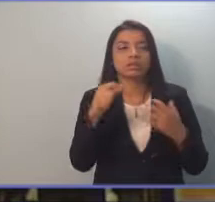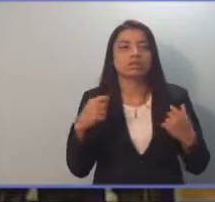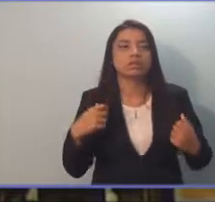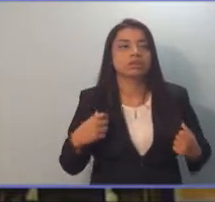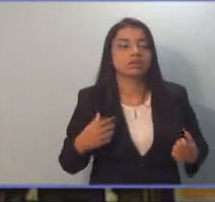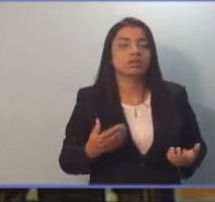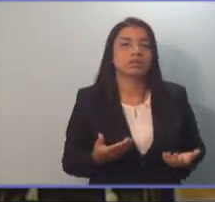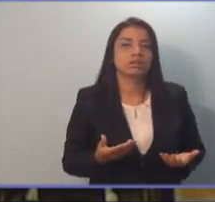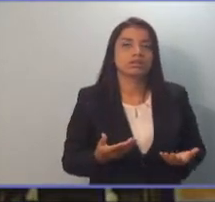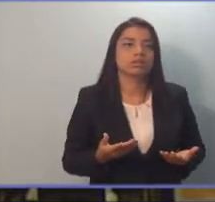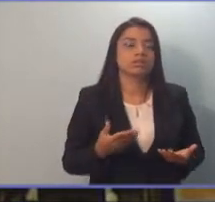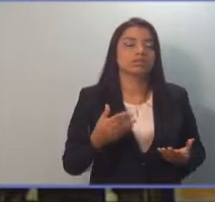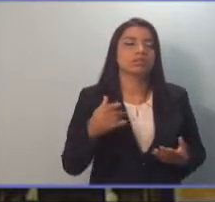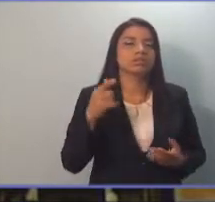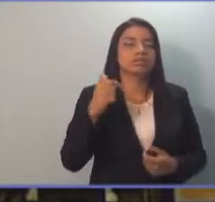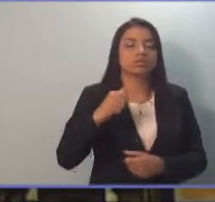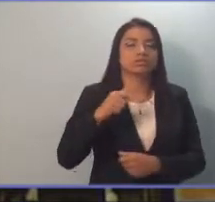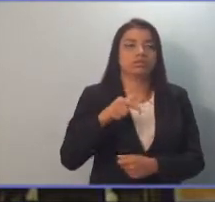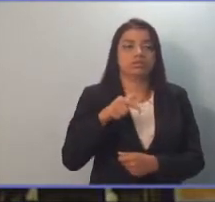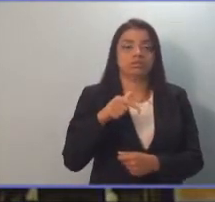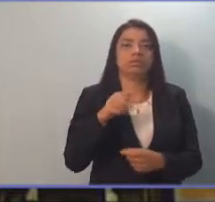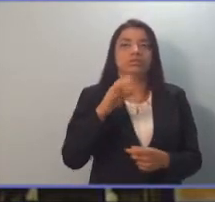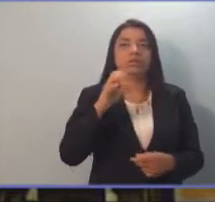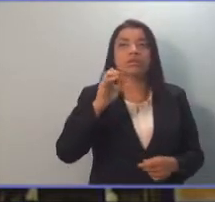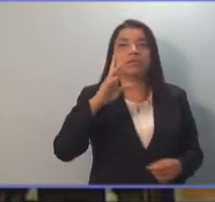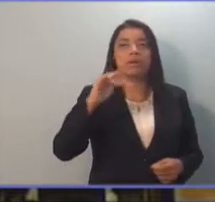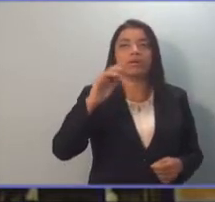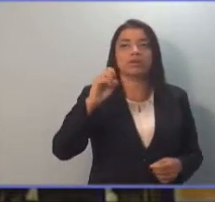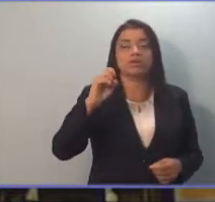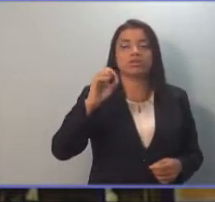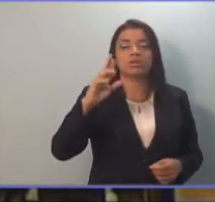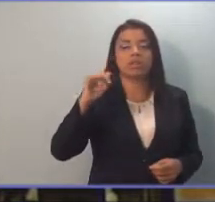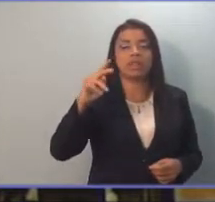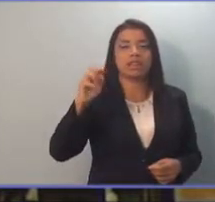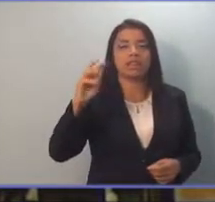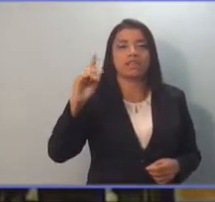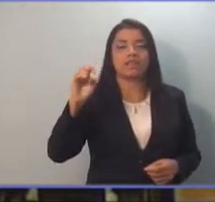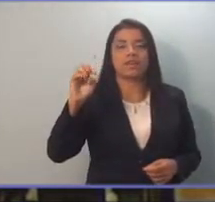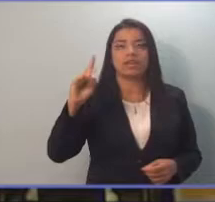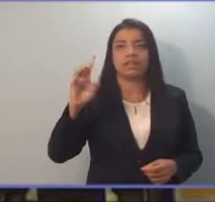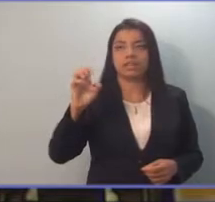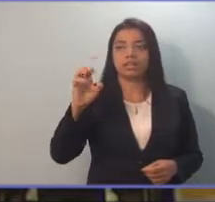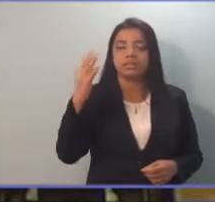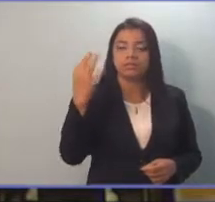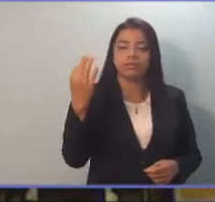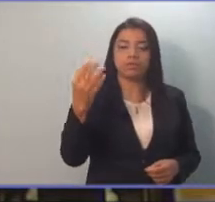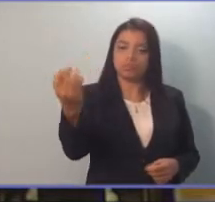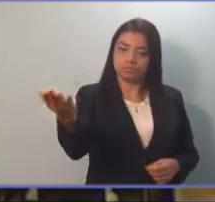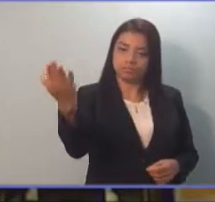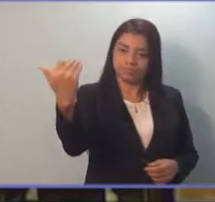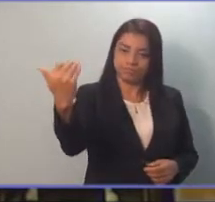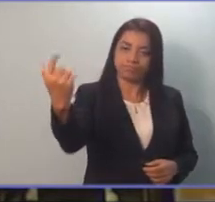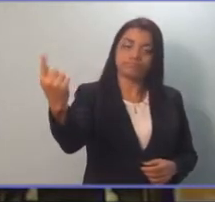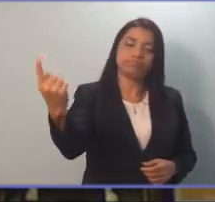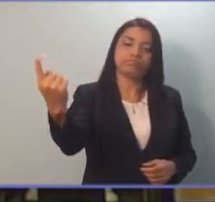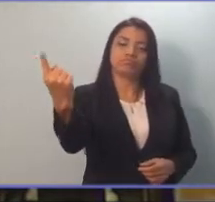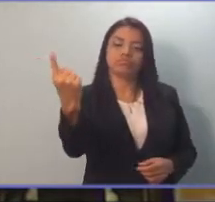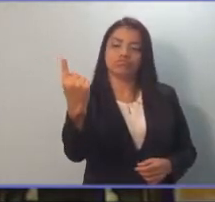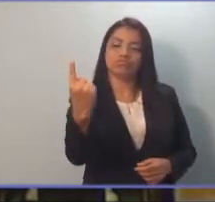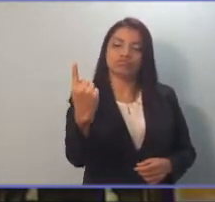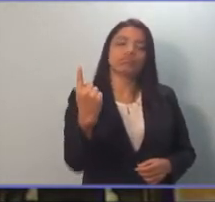Estado, comisionado Mauricio Ernesto Ramírez Landaverde, acercarse al podio central para dar el